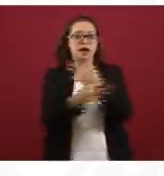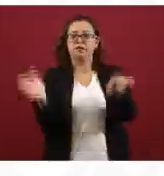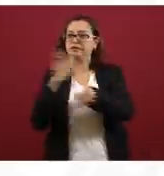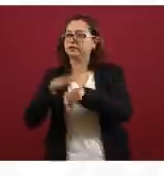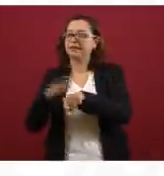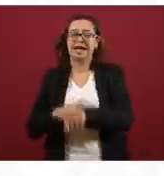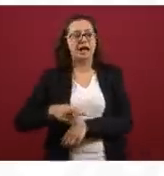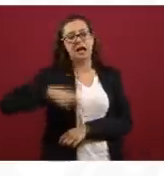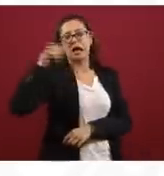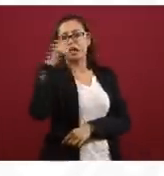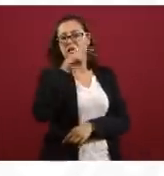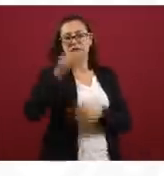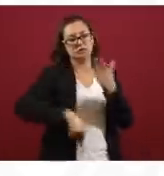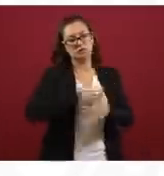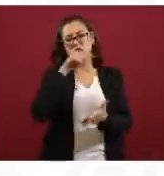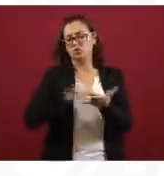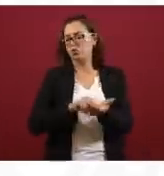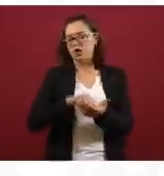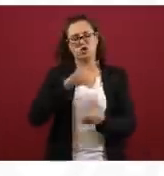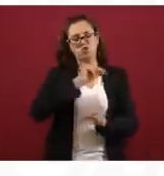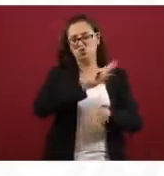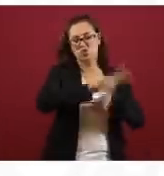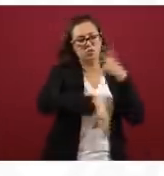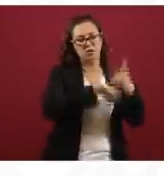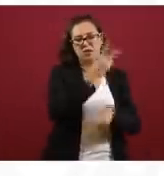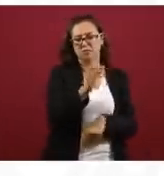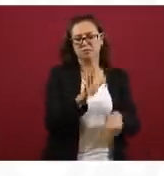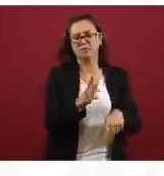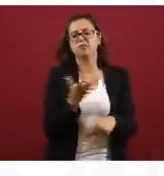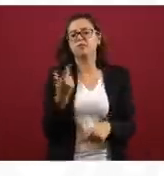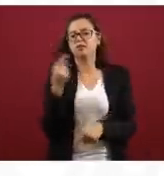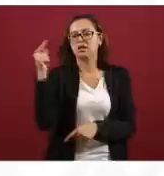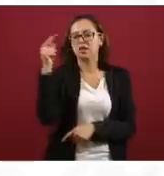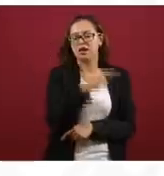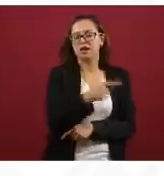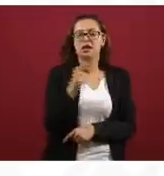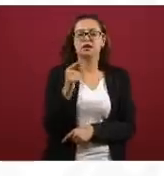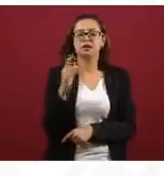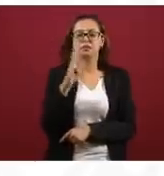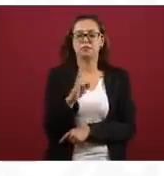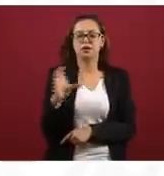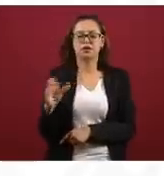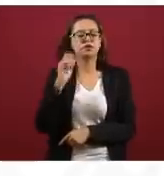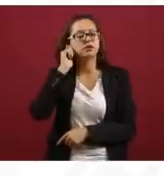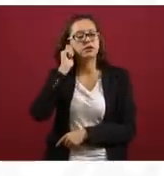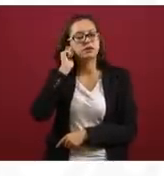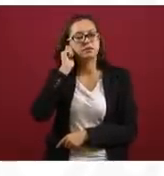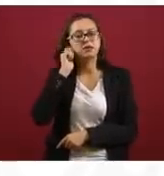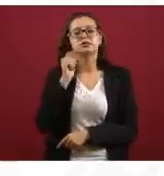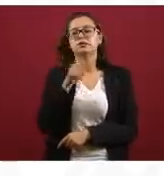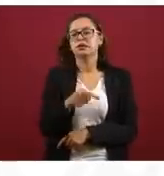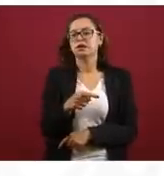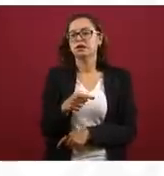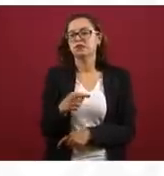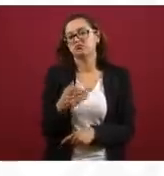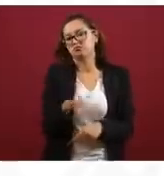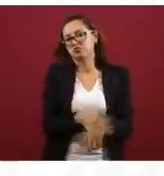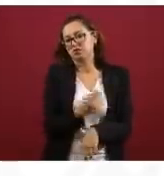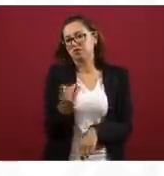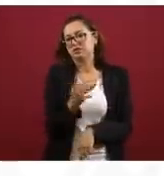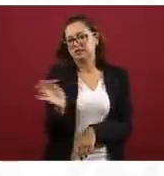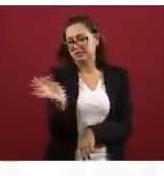esa gasolinera, que es autoservicio Pino Payas, en La Paz, Baja California Sur, porque algo obviamente